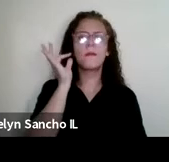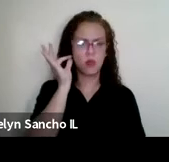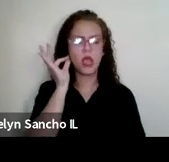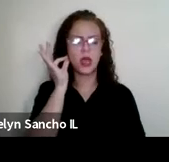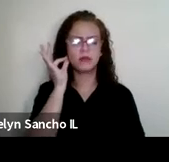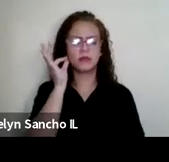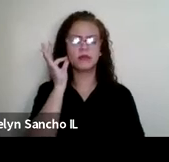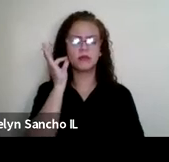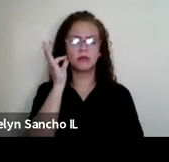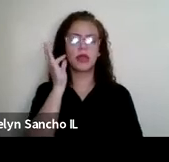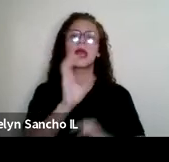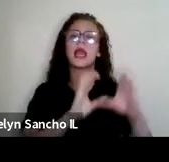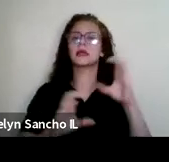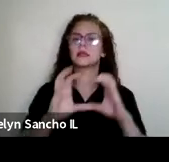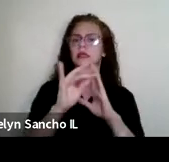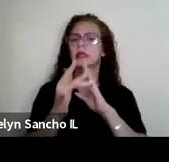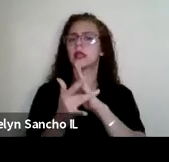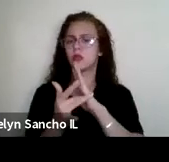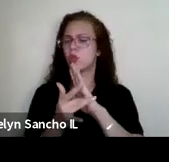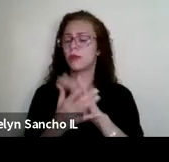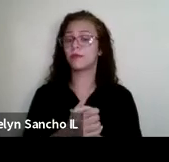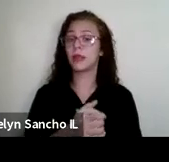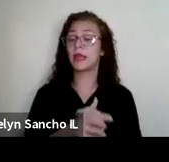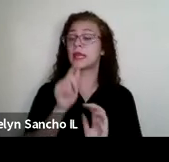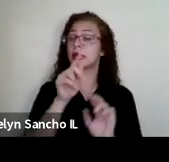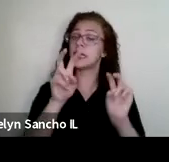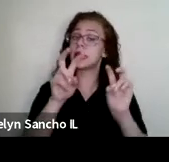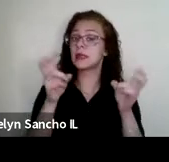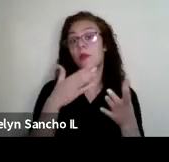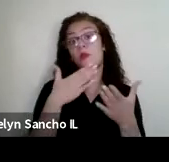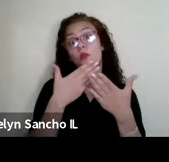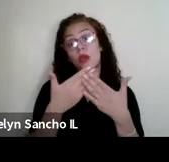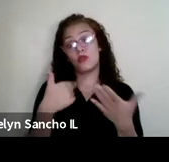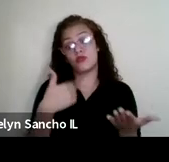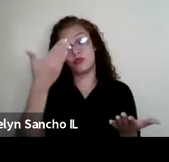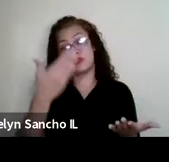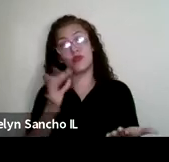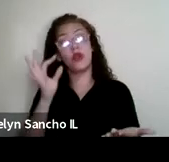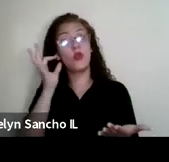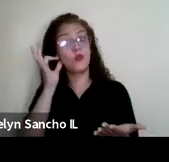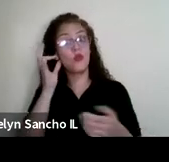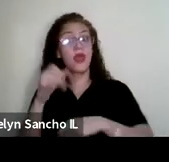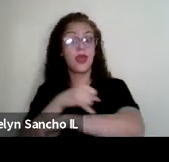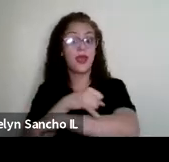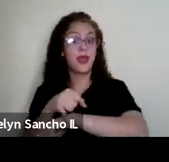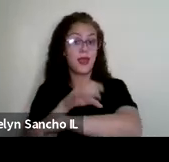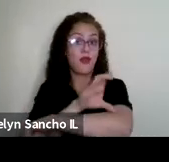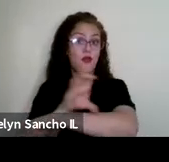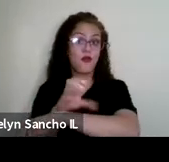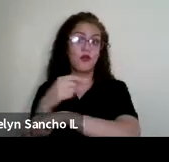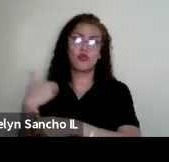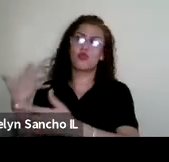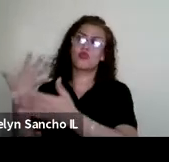mujeres en la ciencia y la tecnología. Es un tema que, bueno, como mujer de la informática de hace ya bastantes